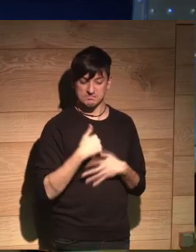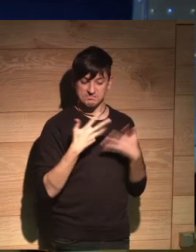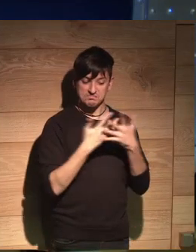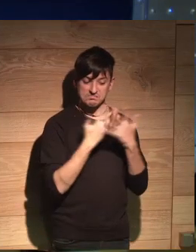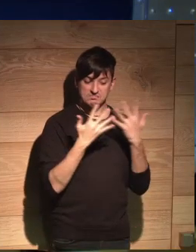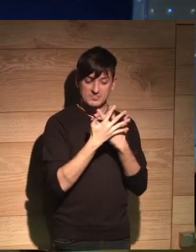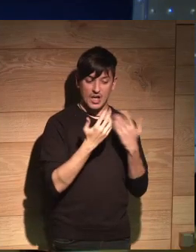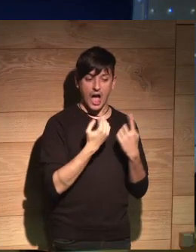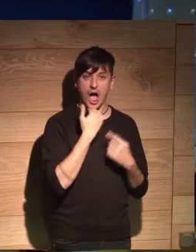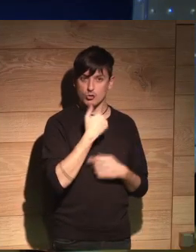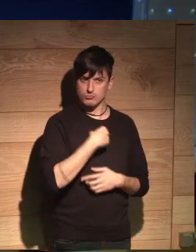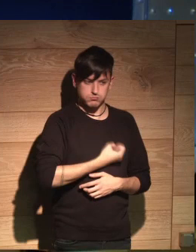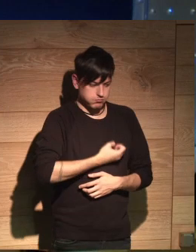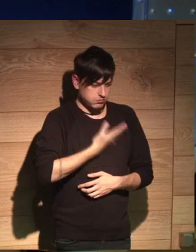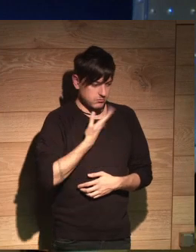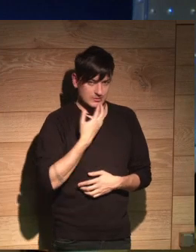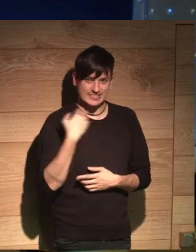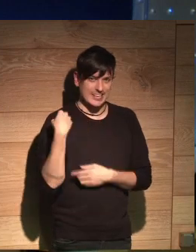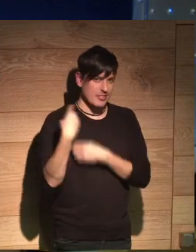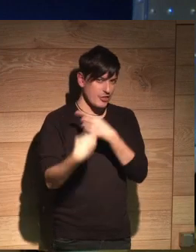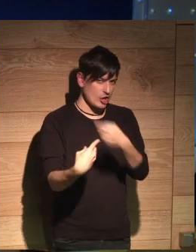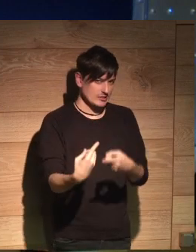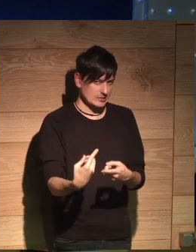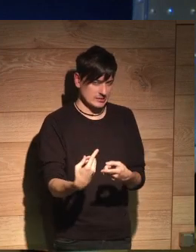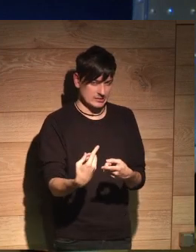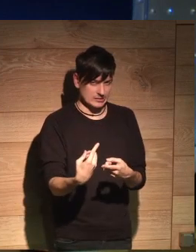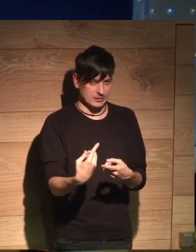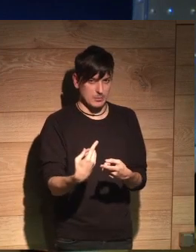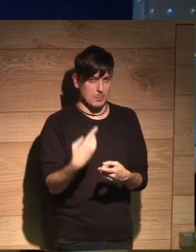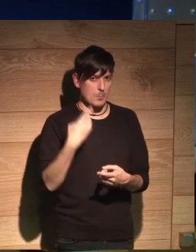con algo que me apasiona, que son las tradiciones populares. ¿Por